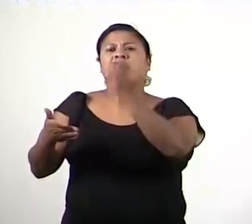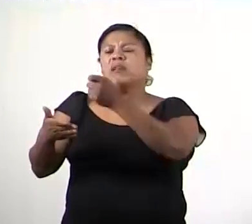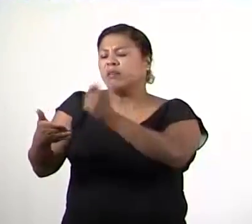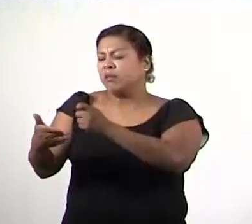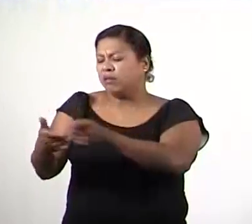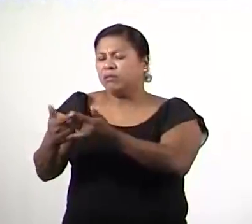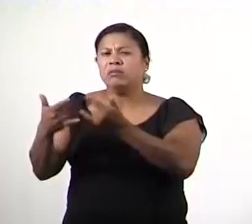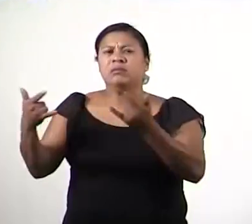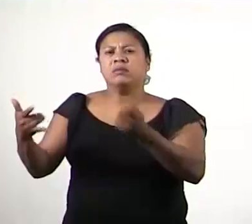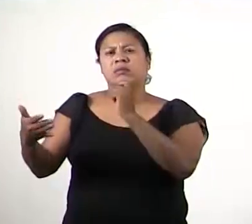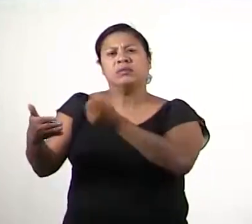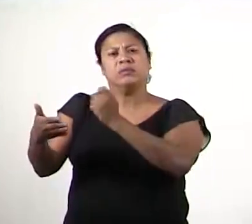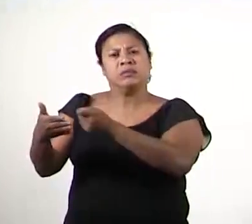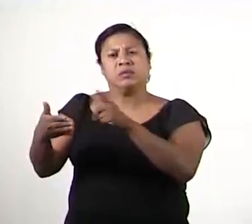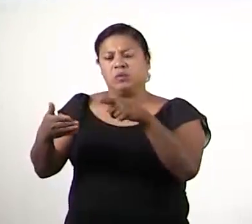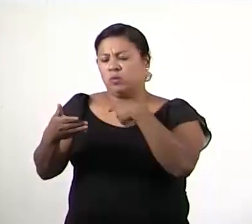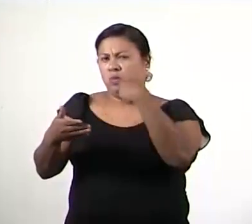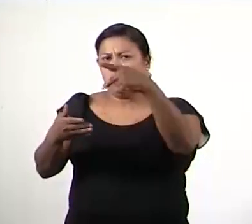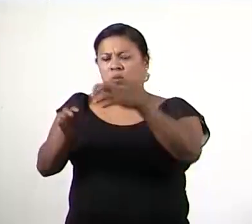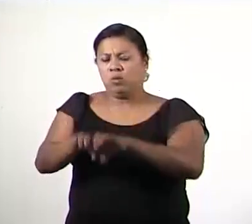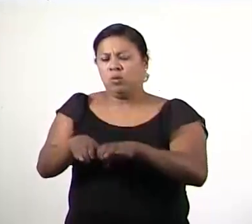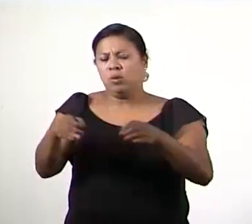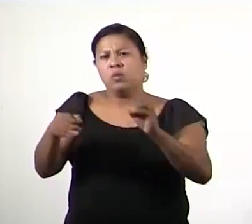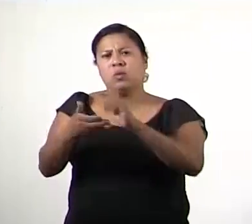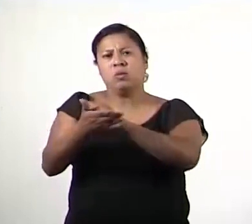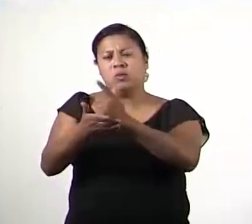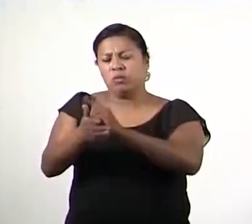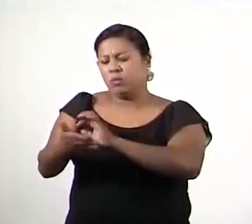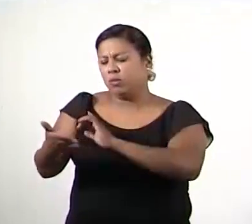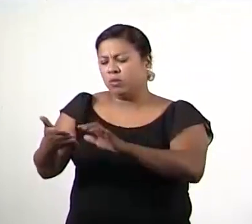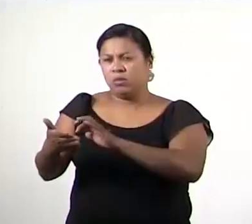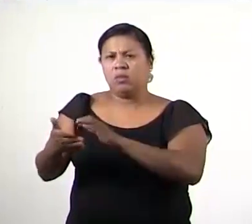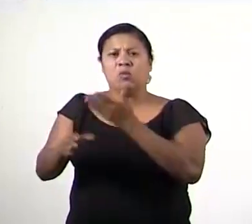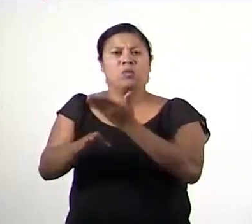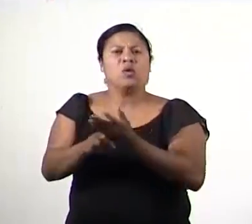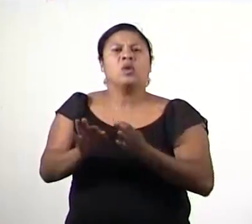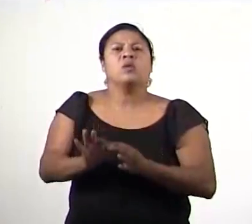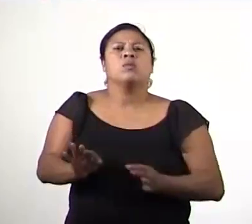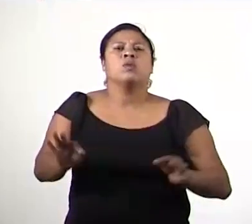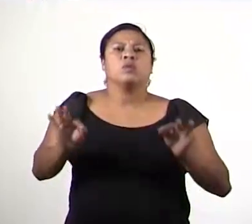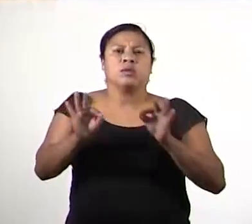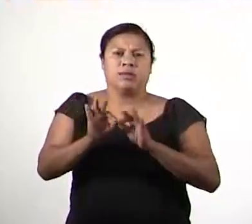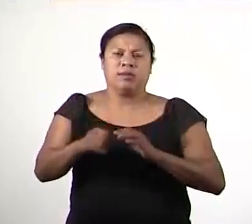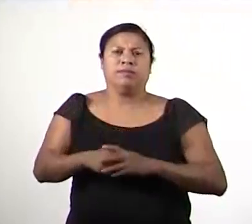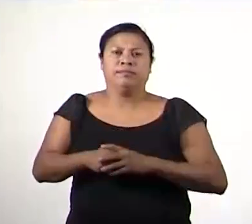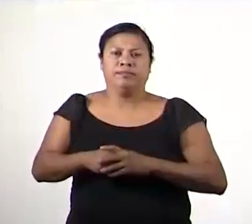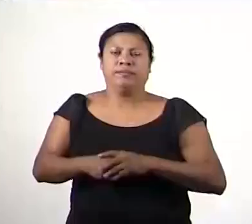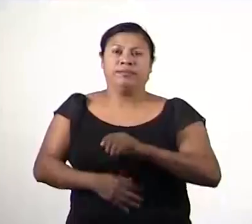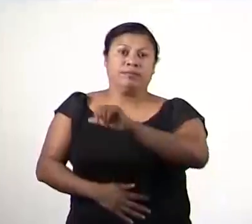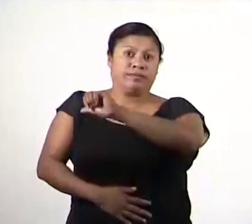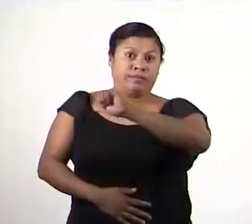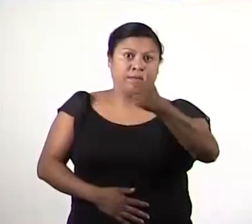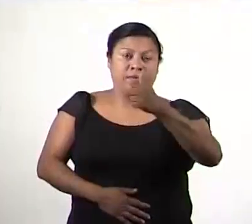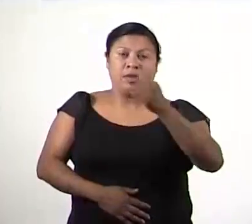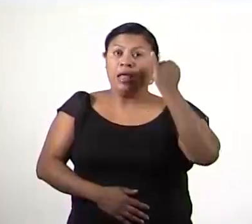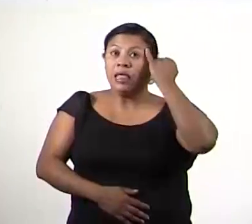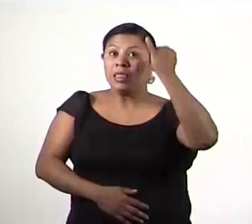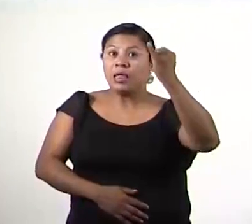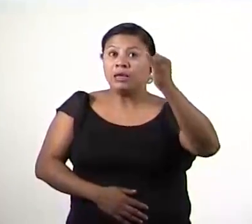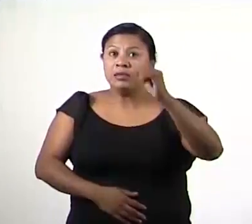texto, ¿sale? De una manera muy concreta. En las ideas